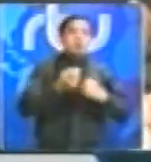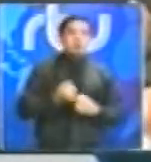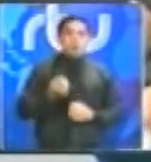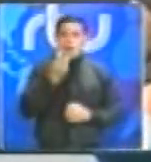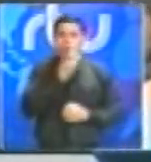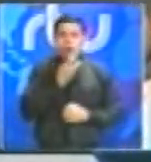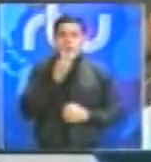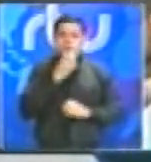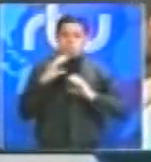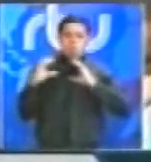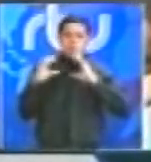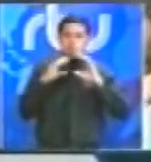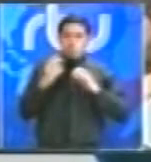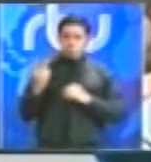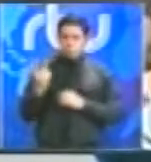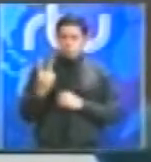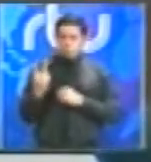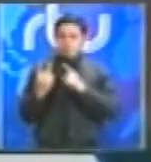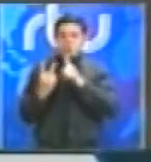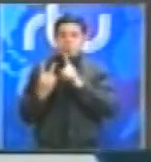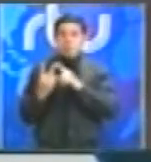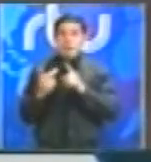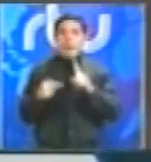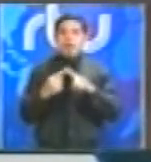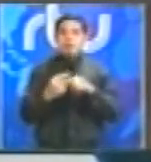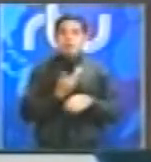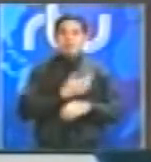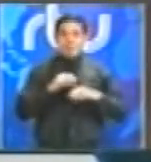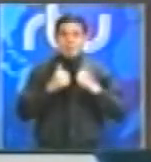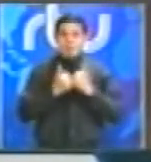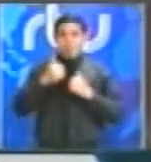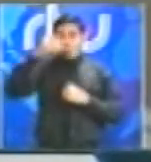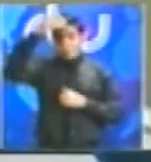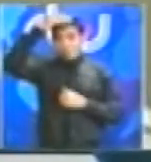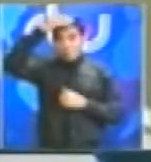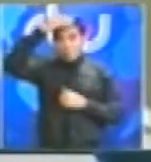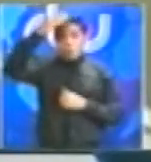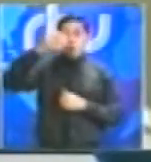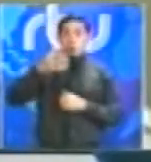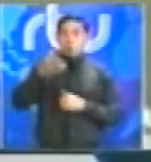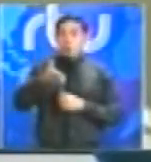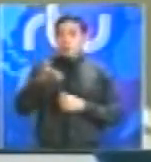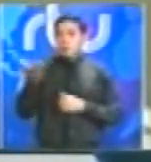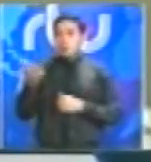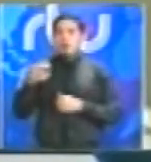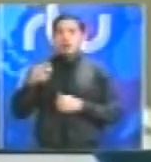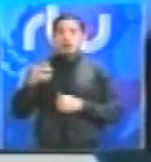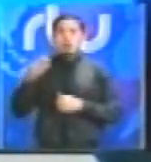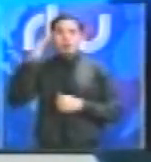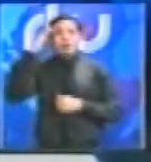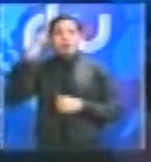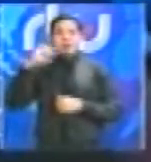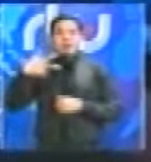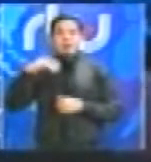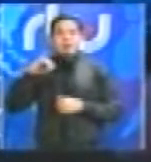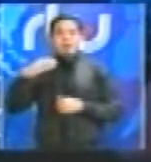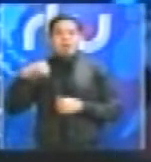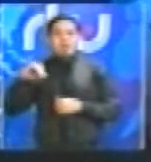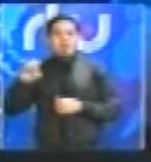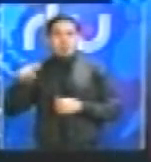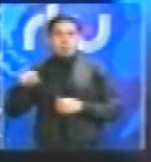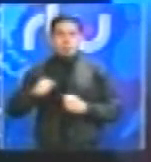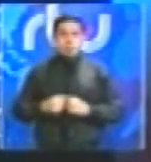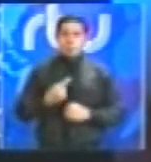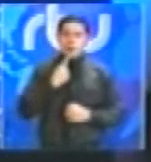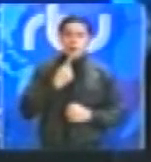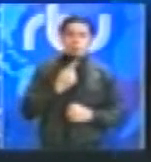una conversación entre él y el agente de la Secretaría Nacional de Inteligencia, Raúl Chicaiza. Como hombre de bien, rechazo